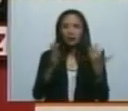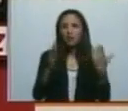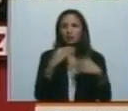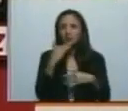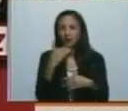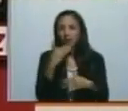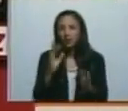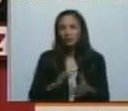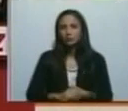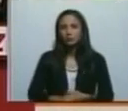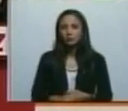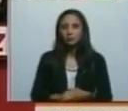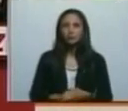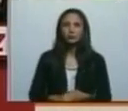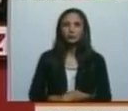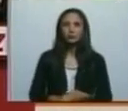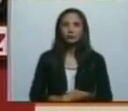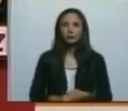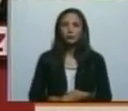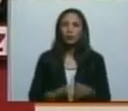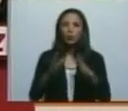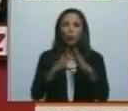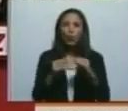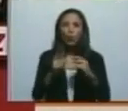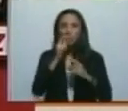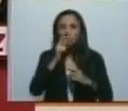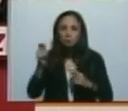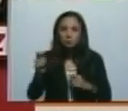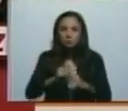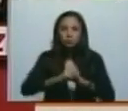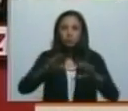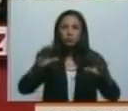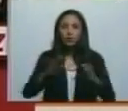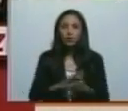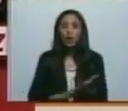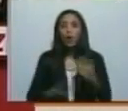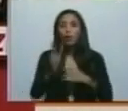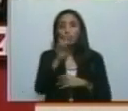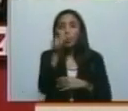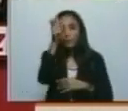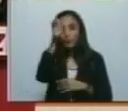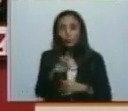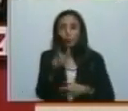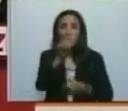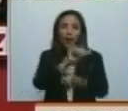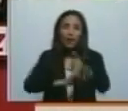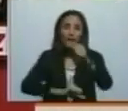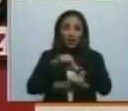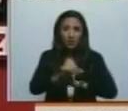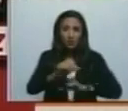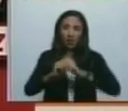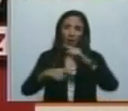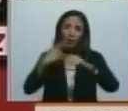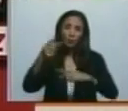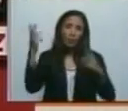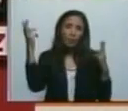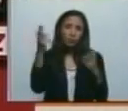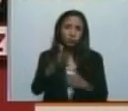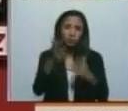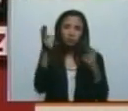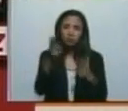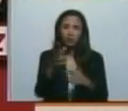de arriba le lanzaban las granadas y la granada rodaba. Y ahí hirieron a 2 compañeros y los remataron. Ellos